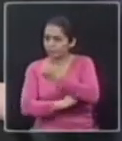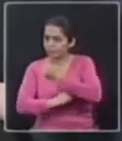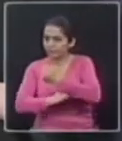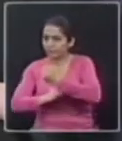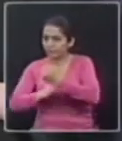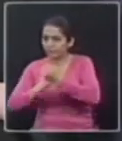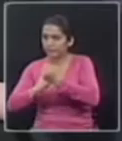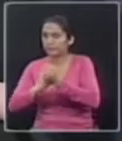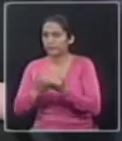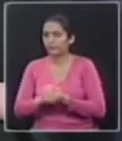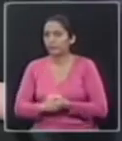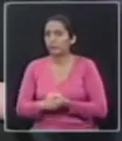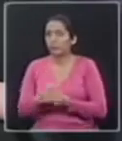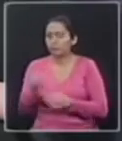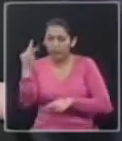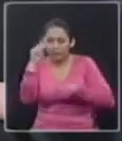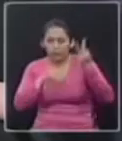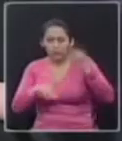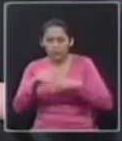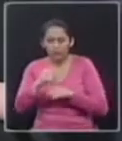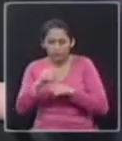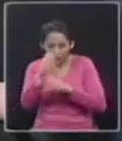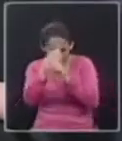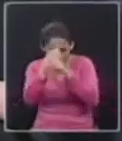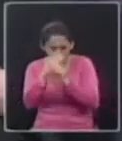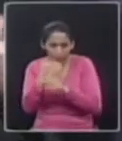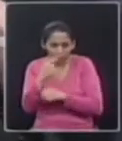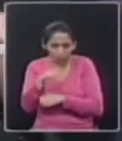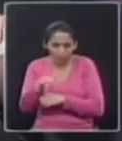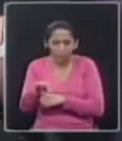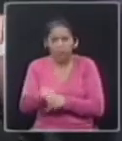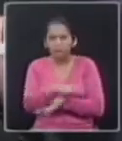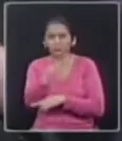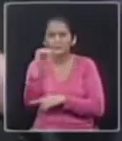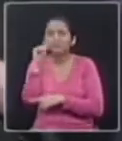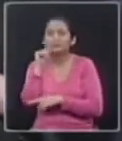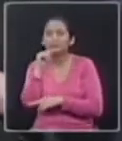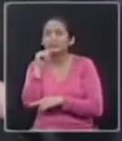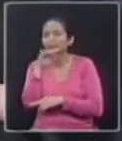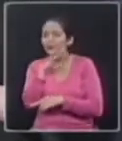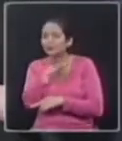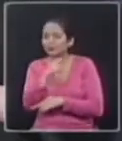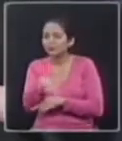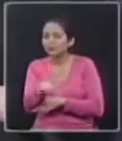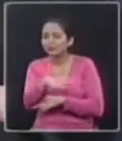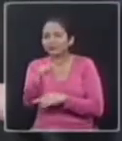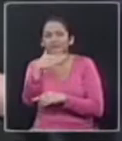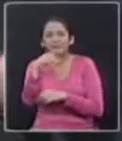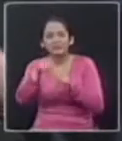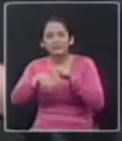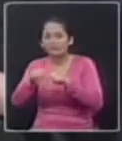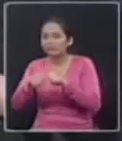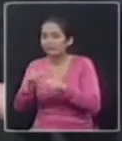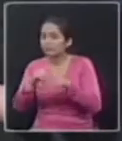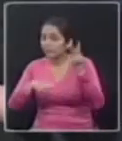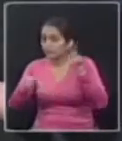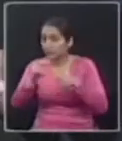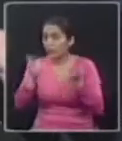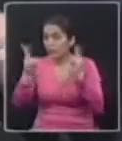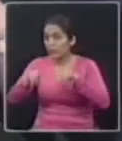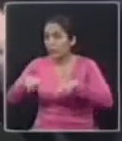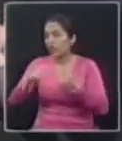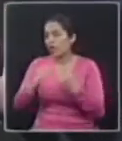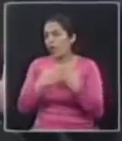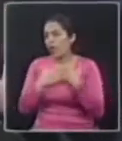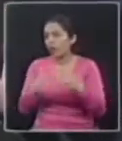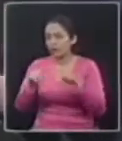la medición de huella de carbono mensual y trabajamos desde la parte interna con los colaboradores en temas de reciclaje,